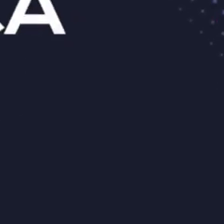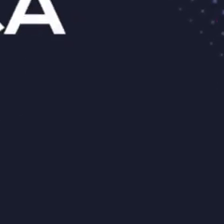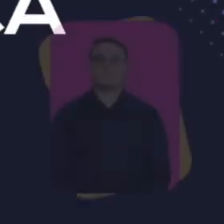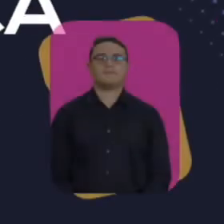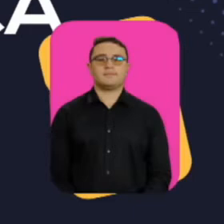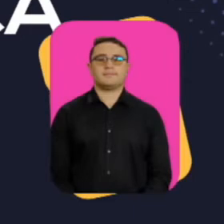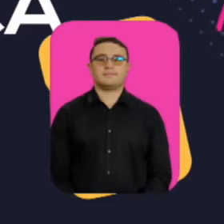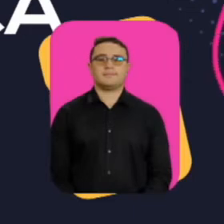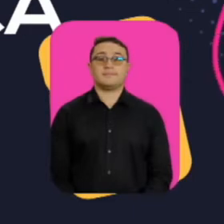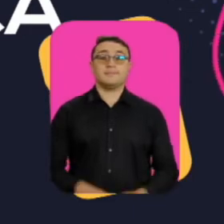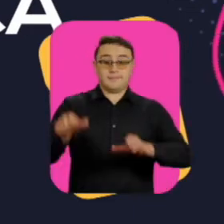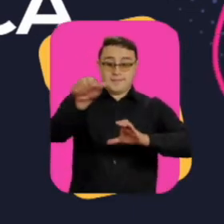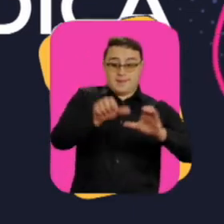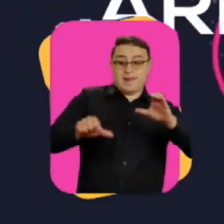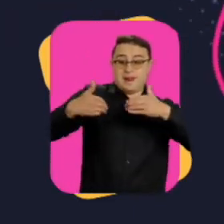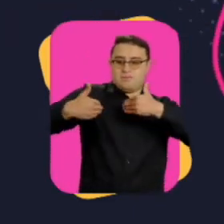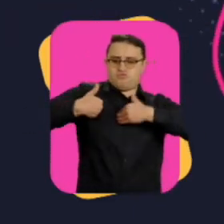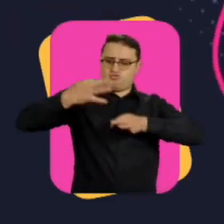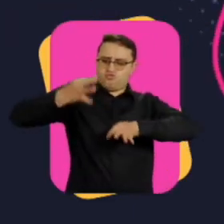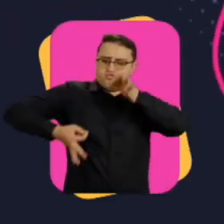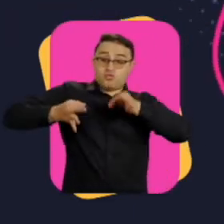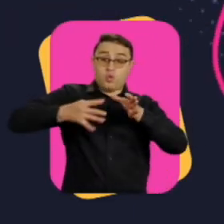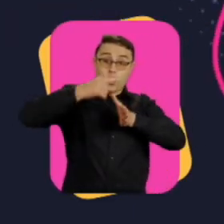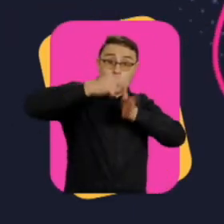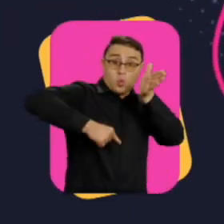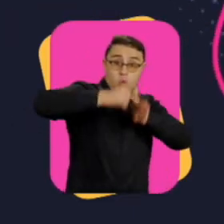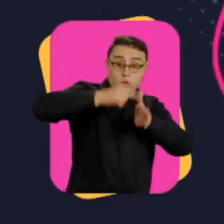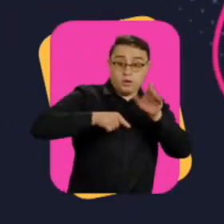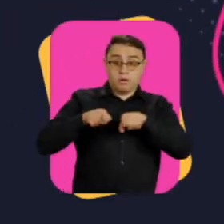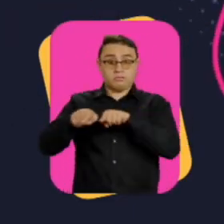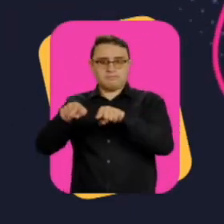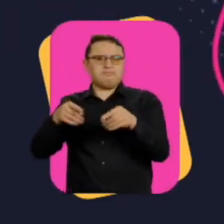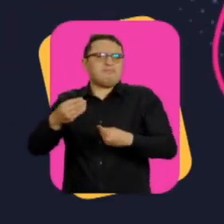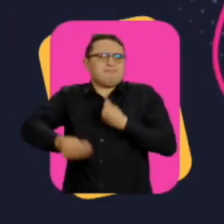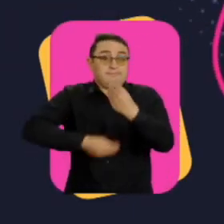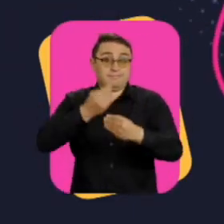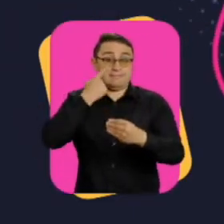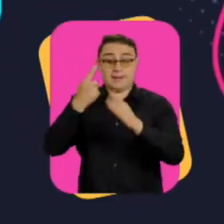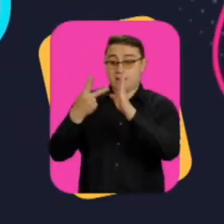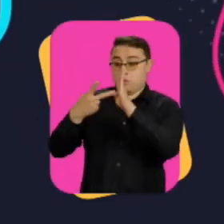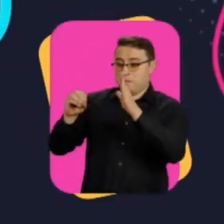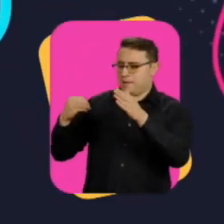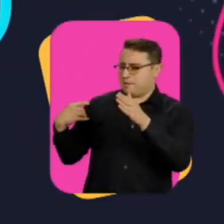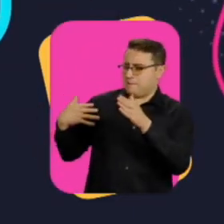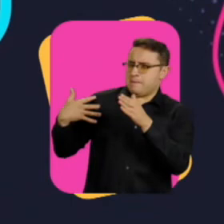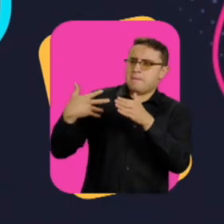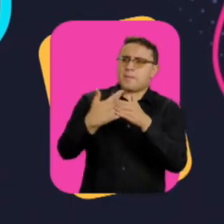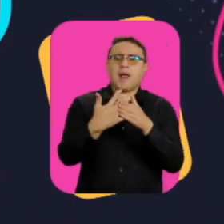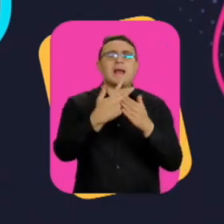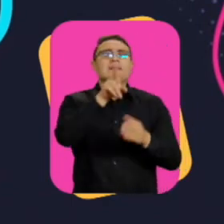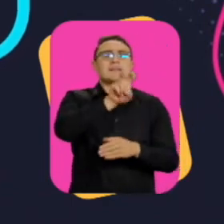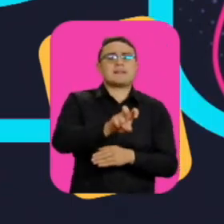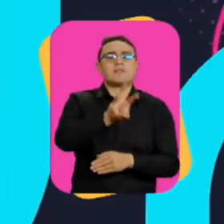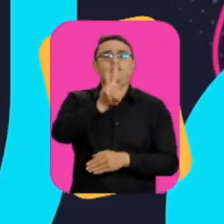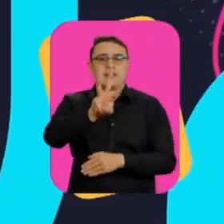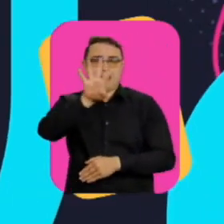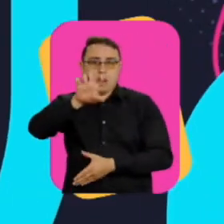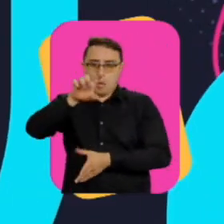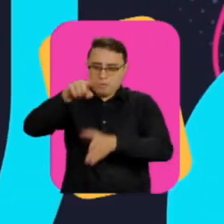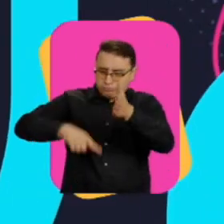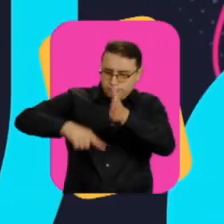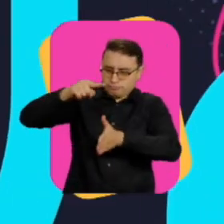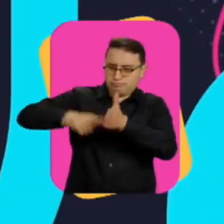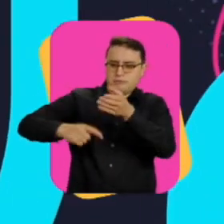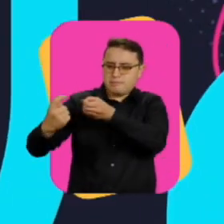Por parte del área jurídica y de contratación, en 2020 se realizaron 739